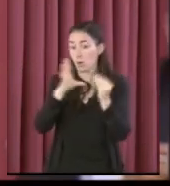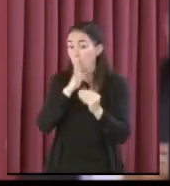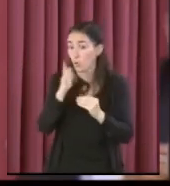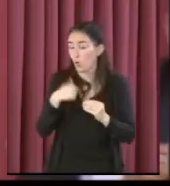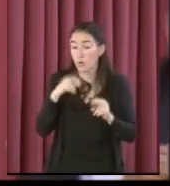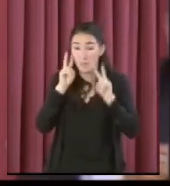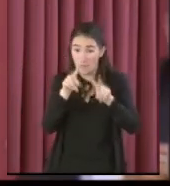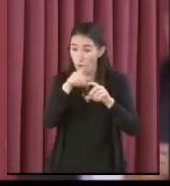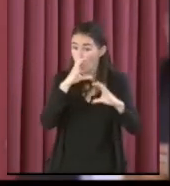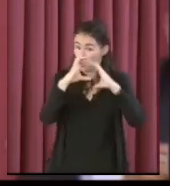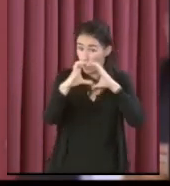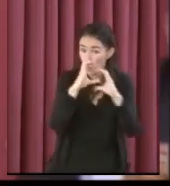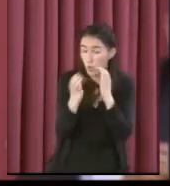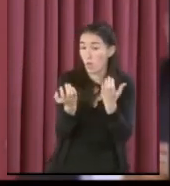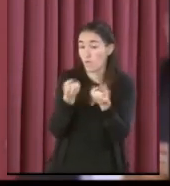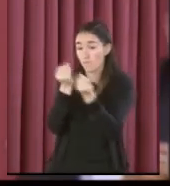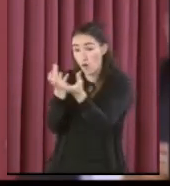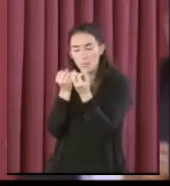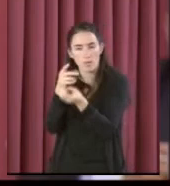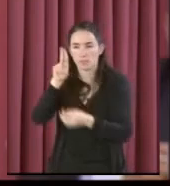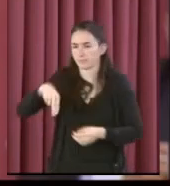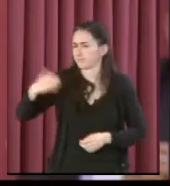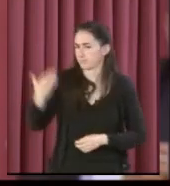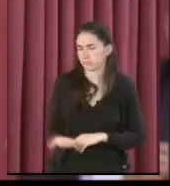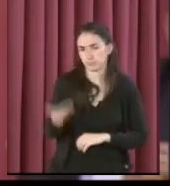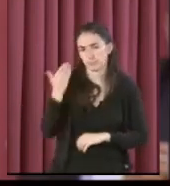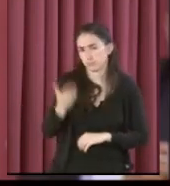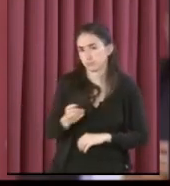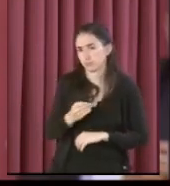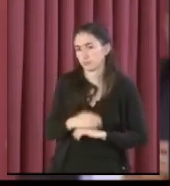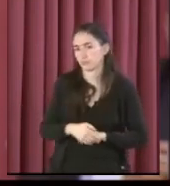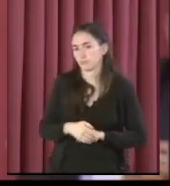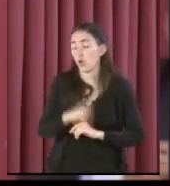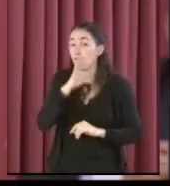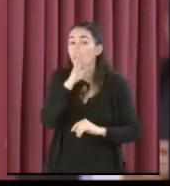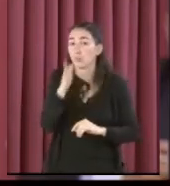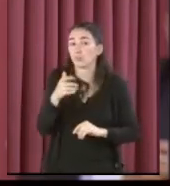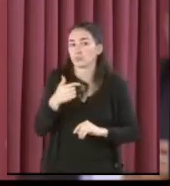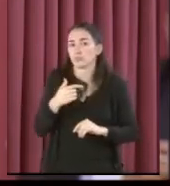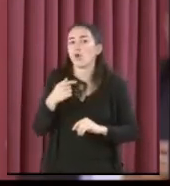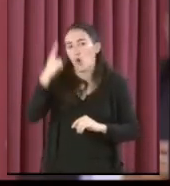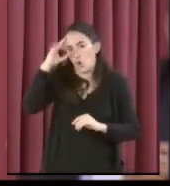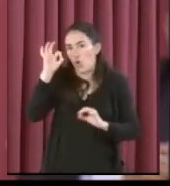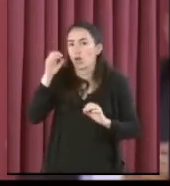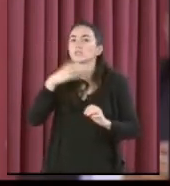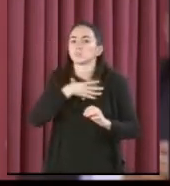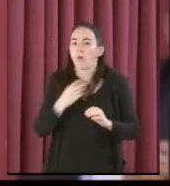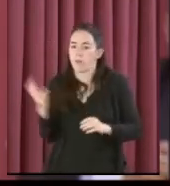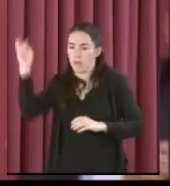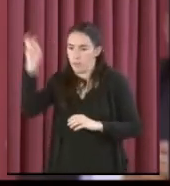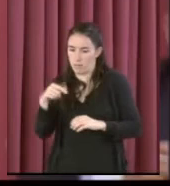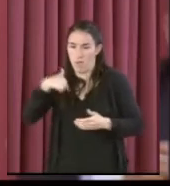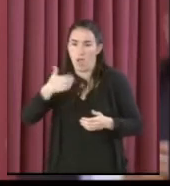entendemos, esenciales para fomentar la participación. En esta línea, sin descuidar la atención presencial en las dependencias municipales,